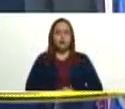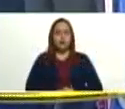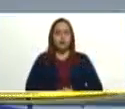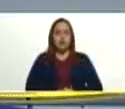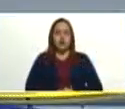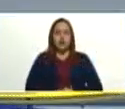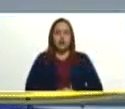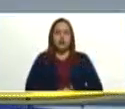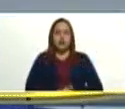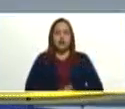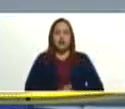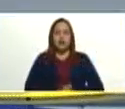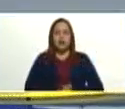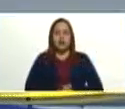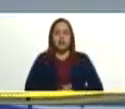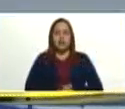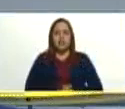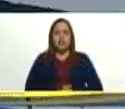gathered all of us,